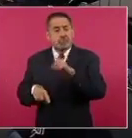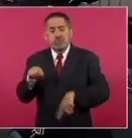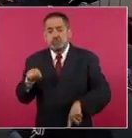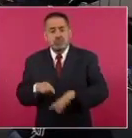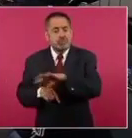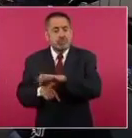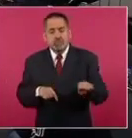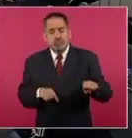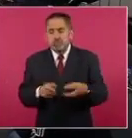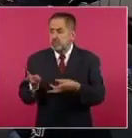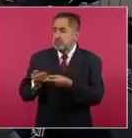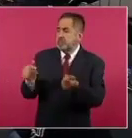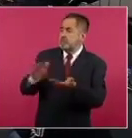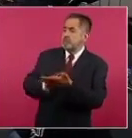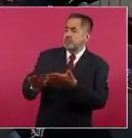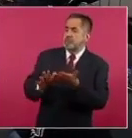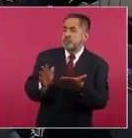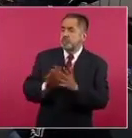ya no existen.